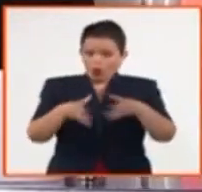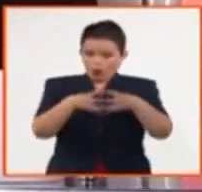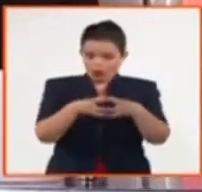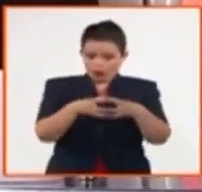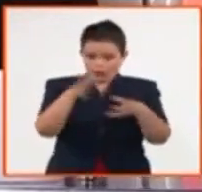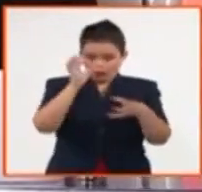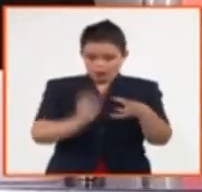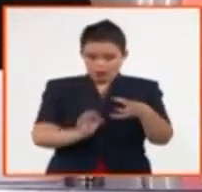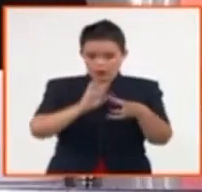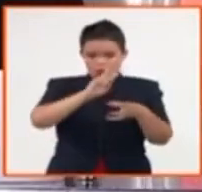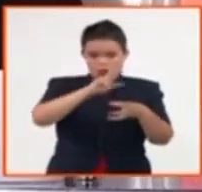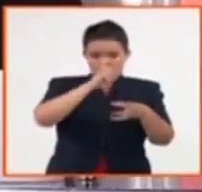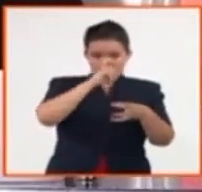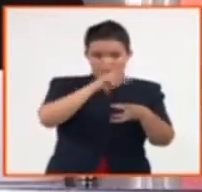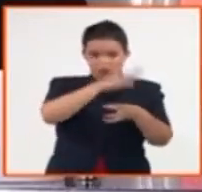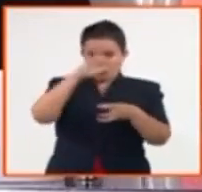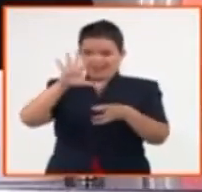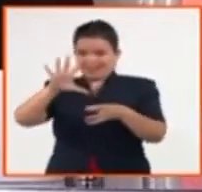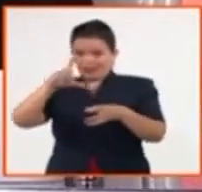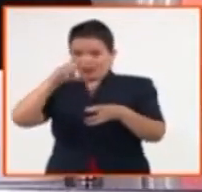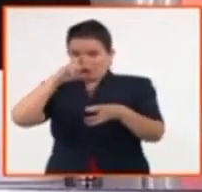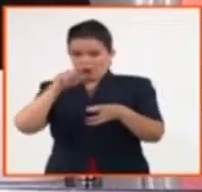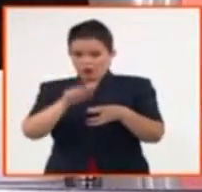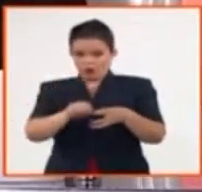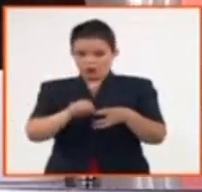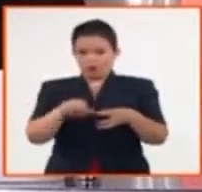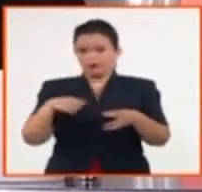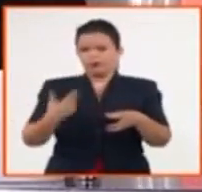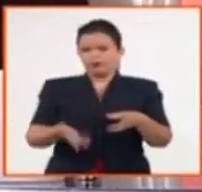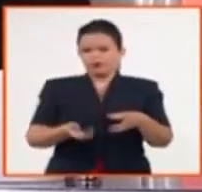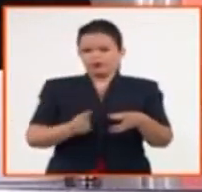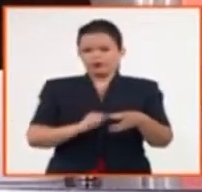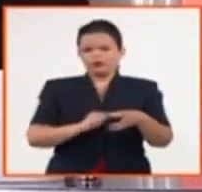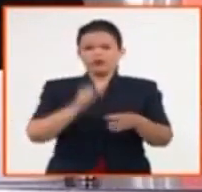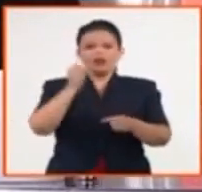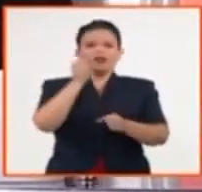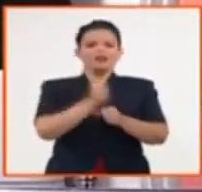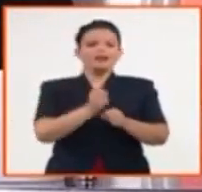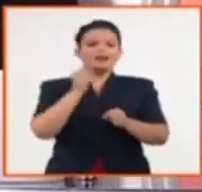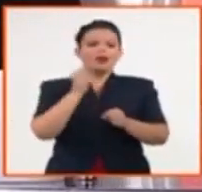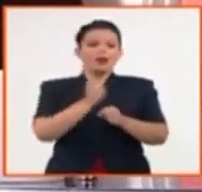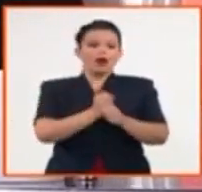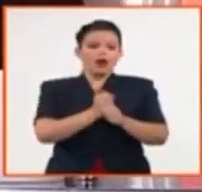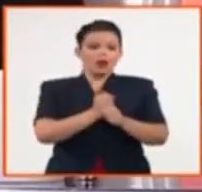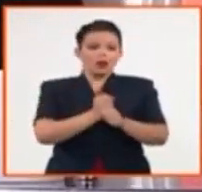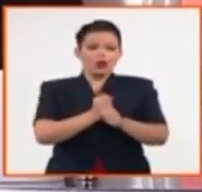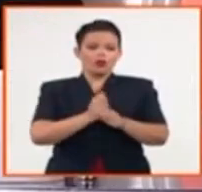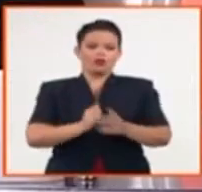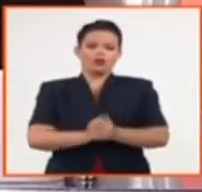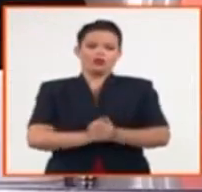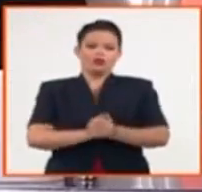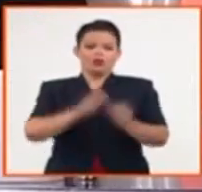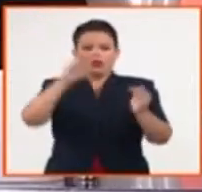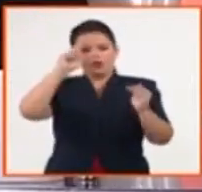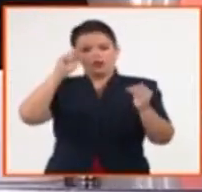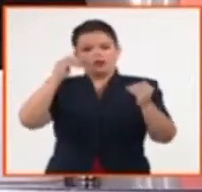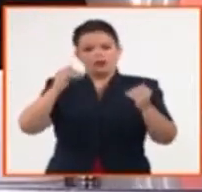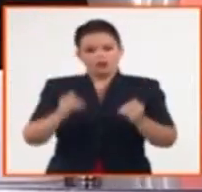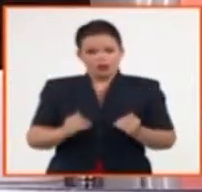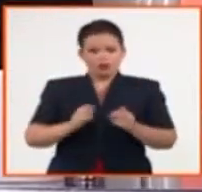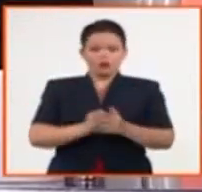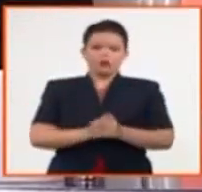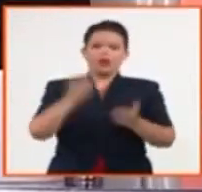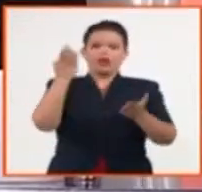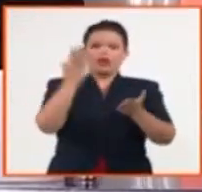hemos responsabilizado a nuestras promotoras de este programa, trabajadoras del sector de la educación, con los médicos de la familia en la elaboración de los listados para evitar que se nos quede